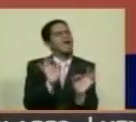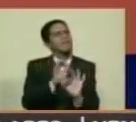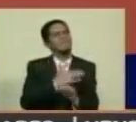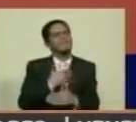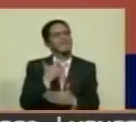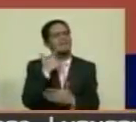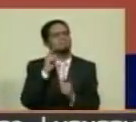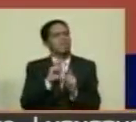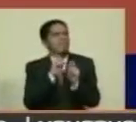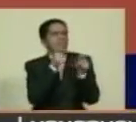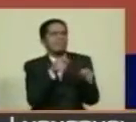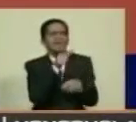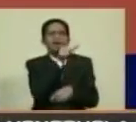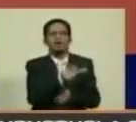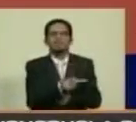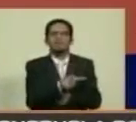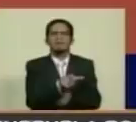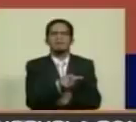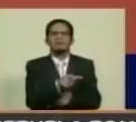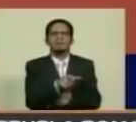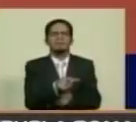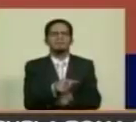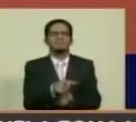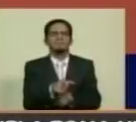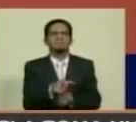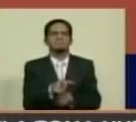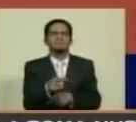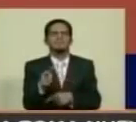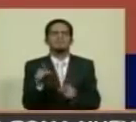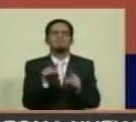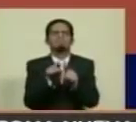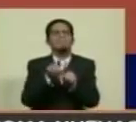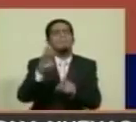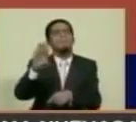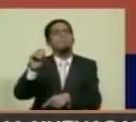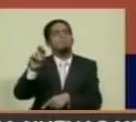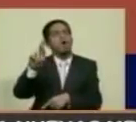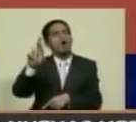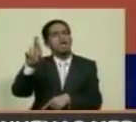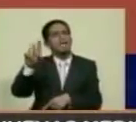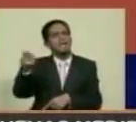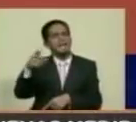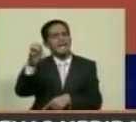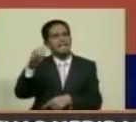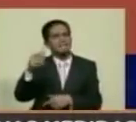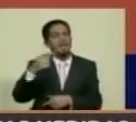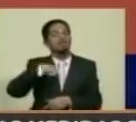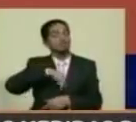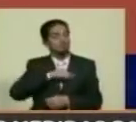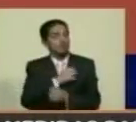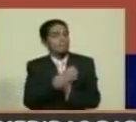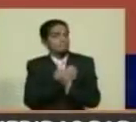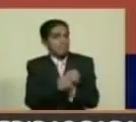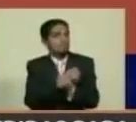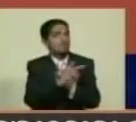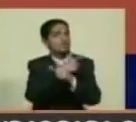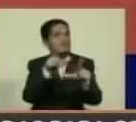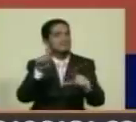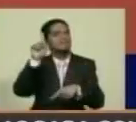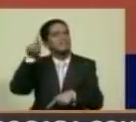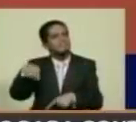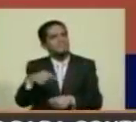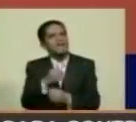Uribe venezolano. Nadie lo quiere, nadie. Nosotros amamos la libertad, pero también amamos la